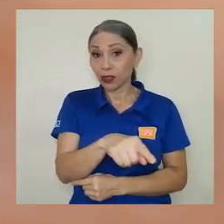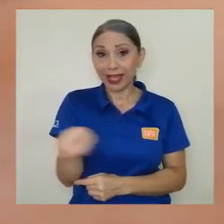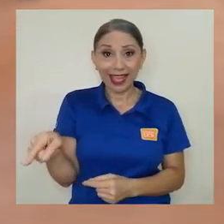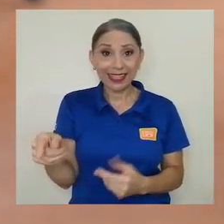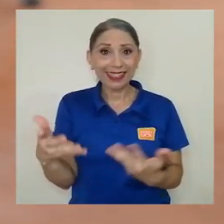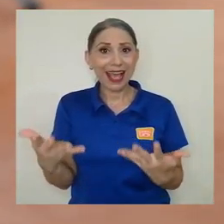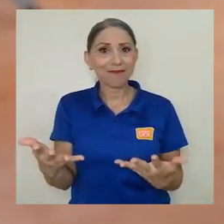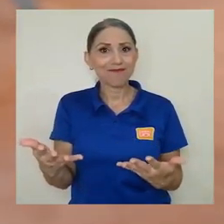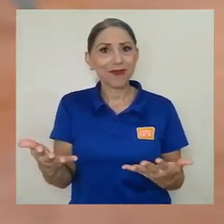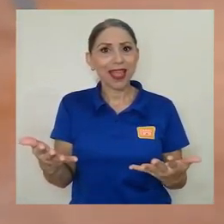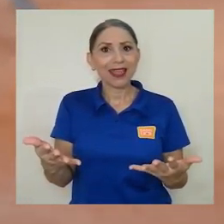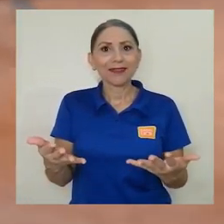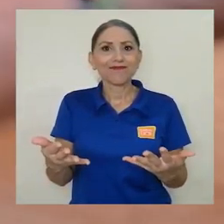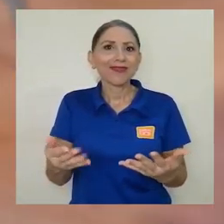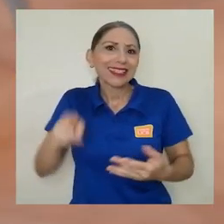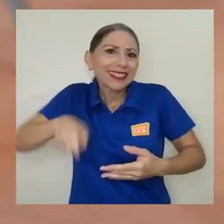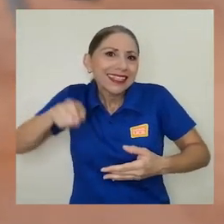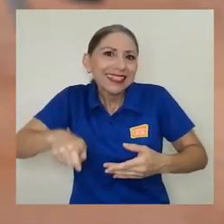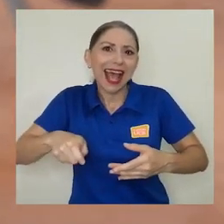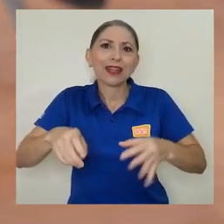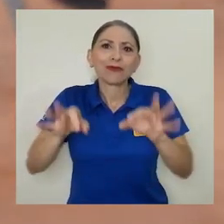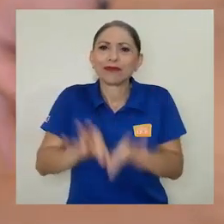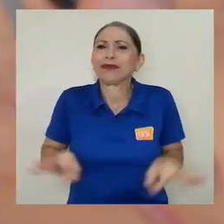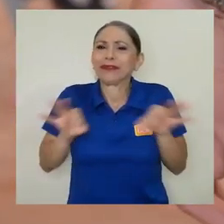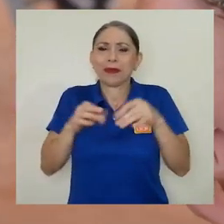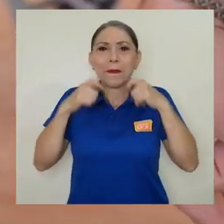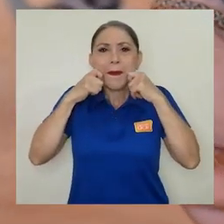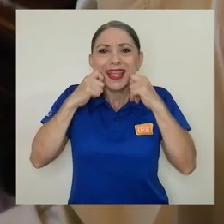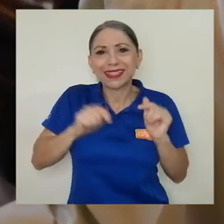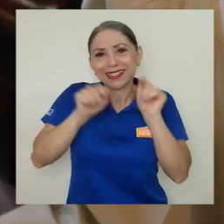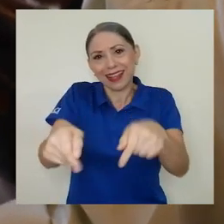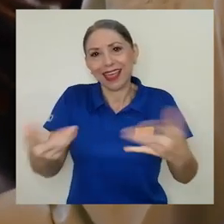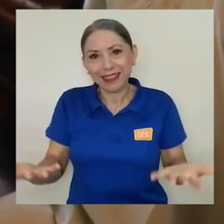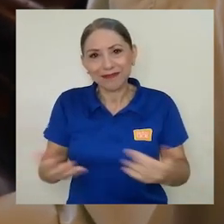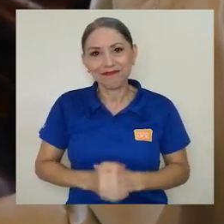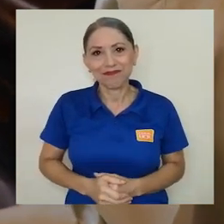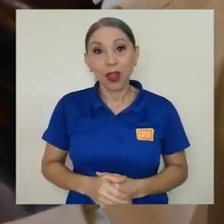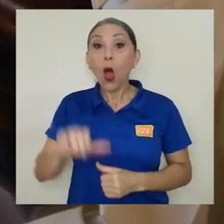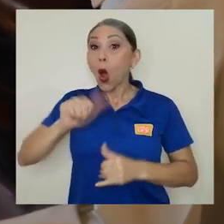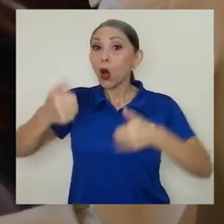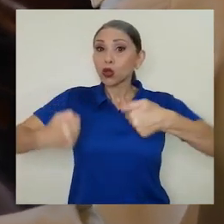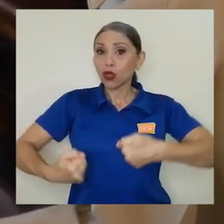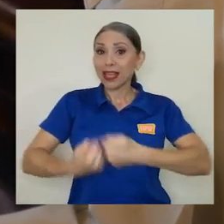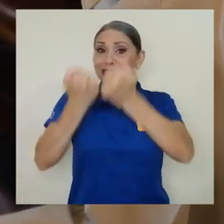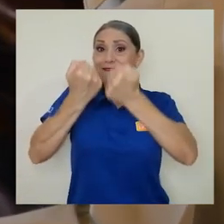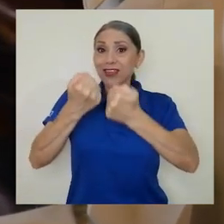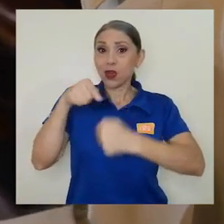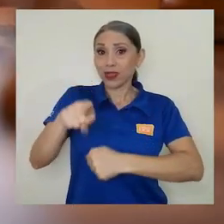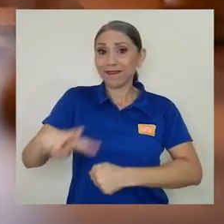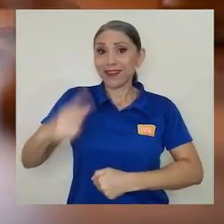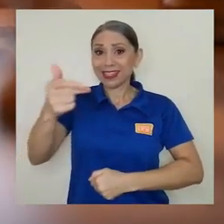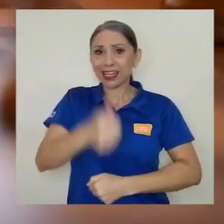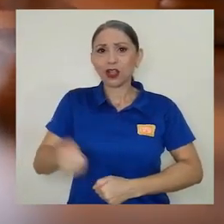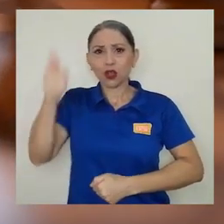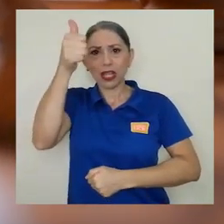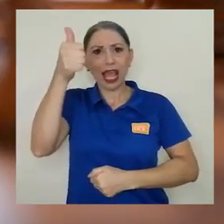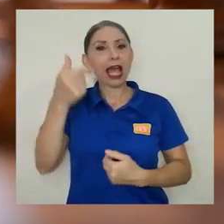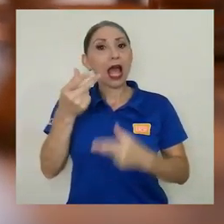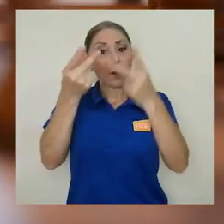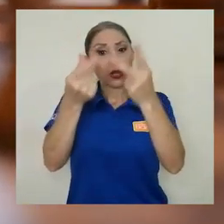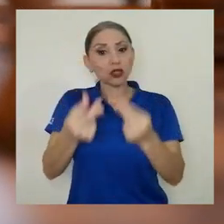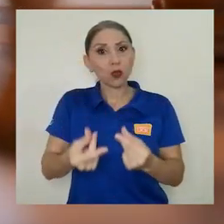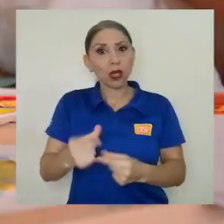presencialidad era fundamental. Otro de los desafíos que enfrenta esta vicerectoría es una importante